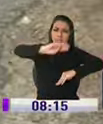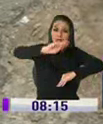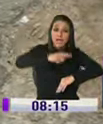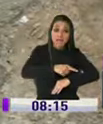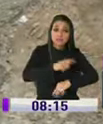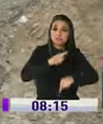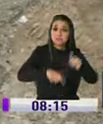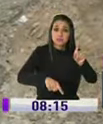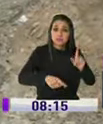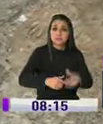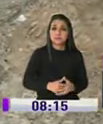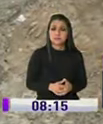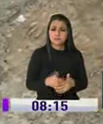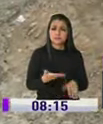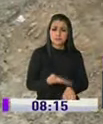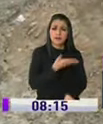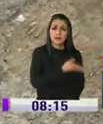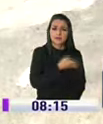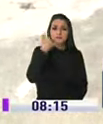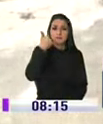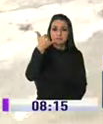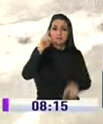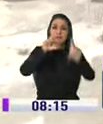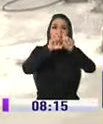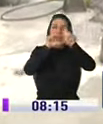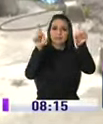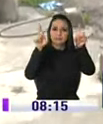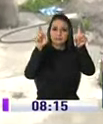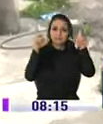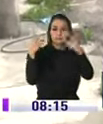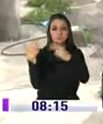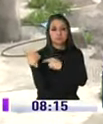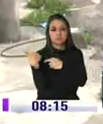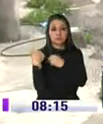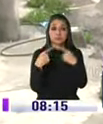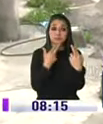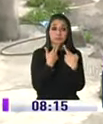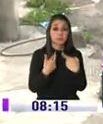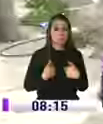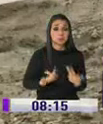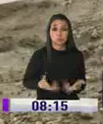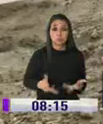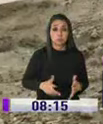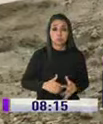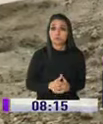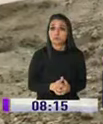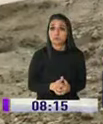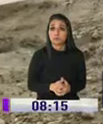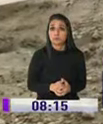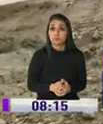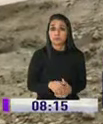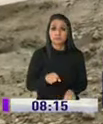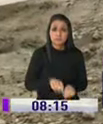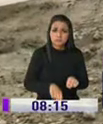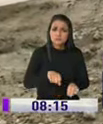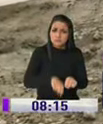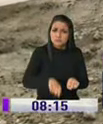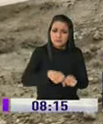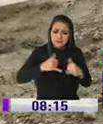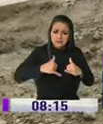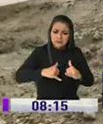Explican que son varias veces que han llamado a la empresa encargada, sin embargo no han tenido respuesta. Temen que la calzada se siga hundiendo y el problema